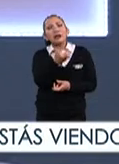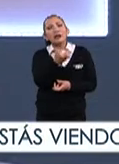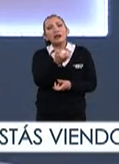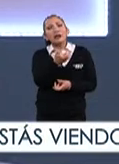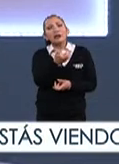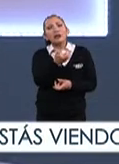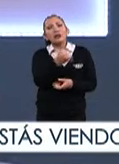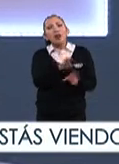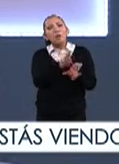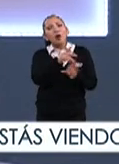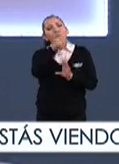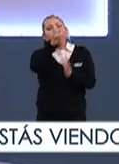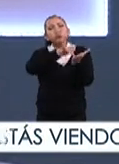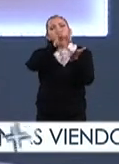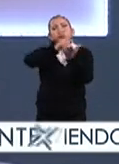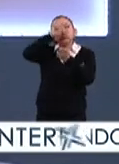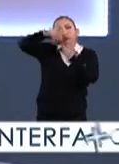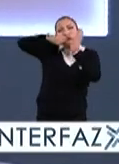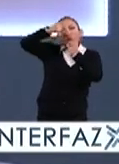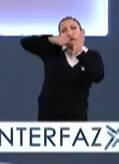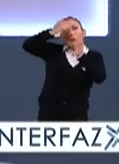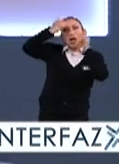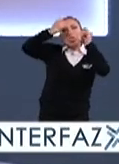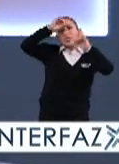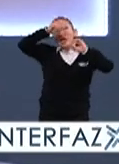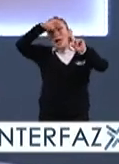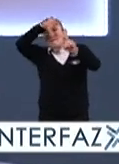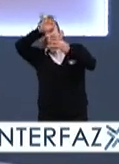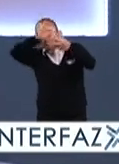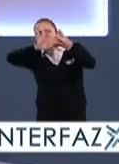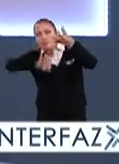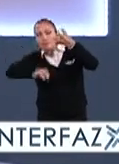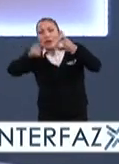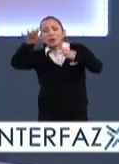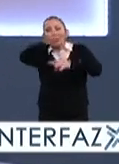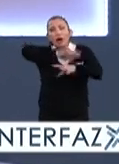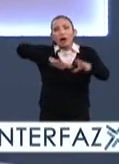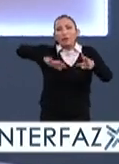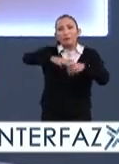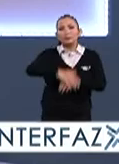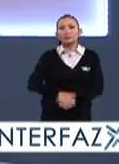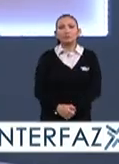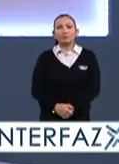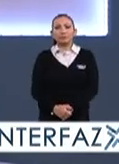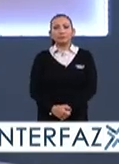de documental, cuáles son las ideas centrales y por qué abarcarlo.